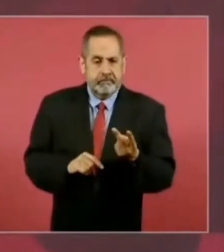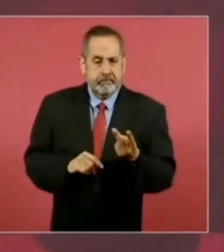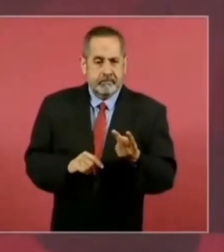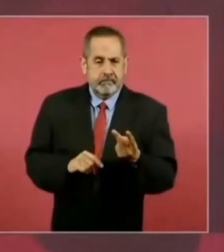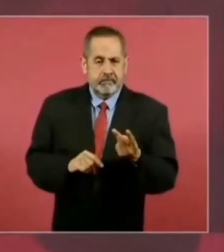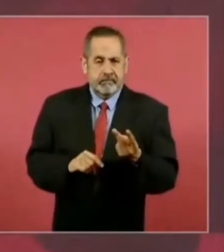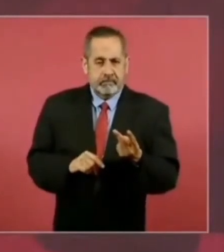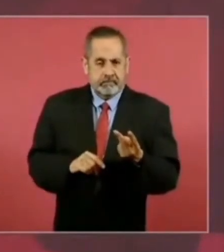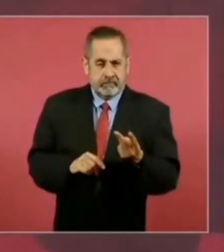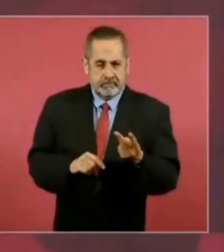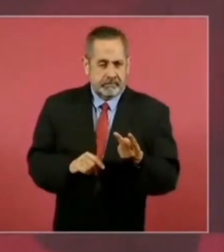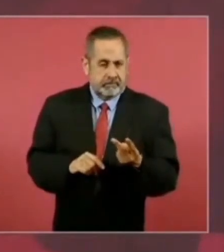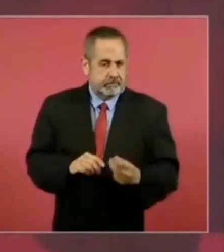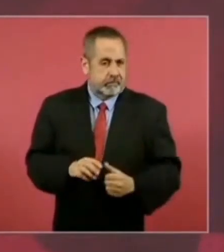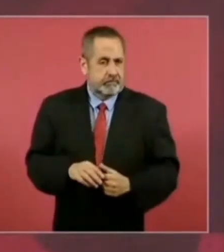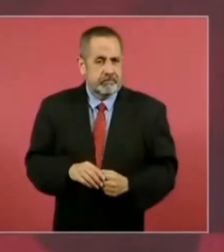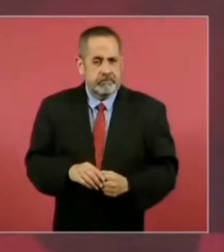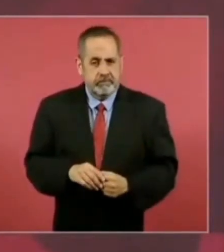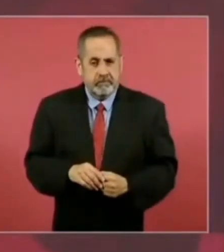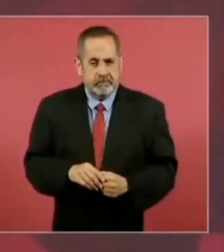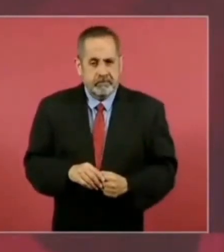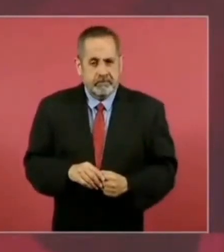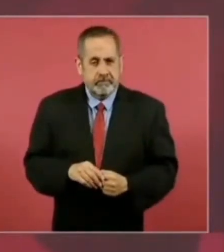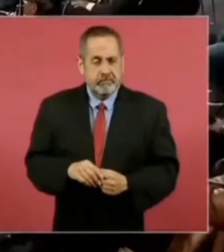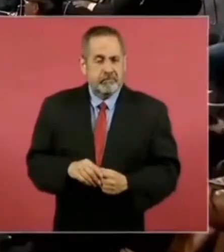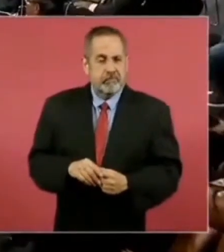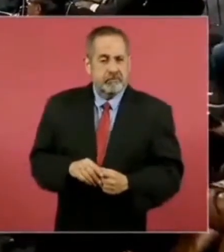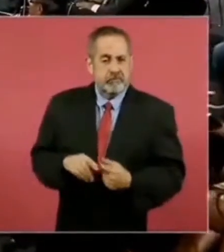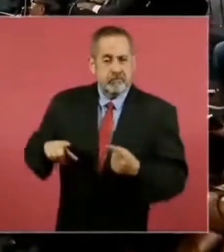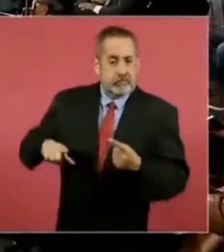El que ha mantenido,